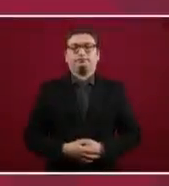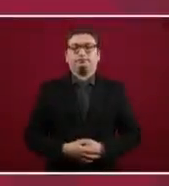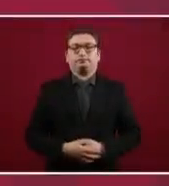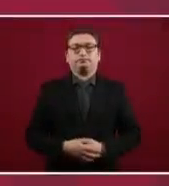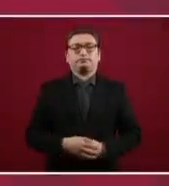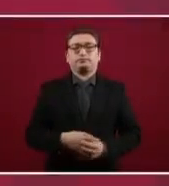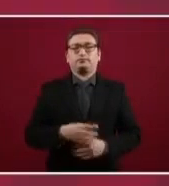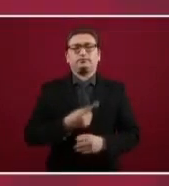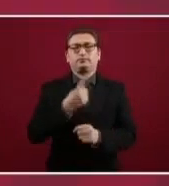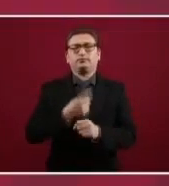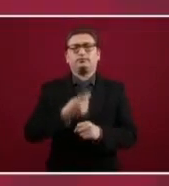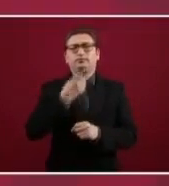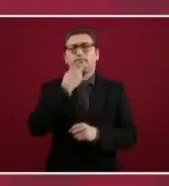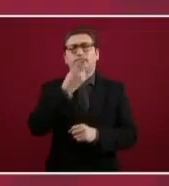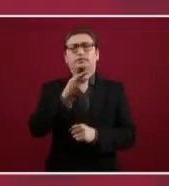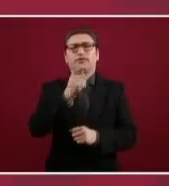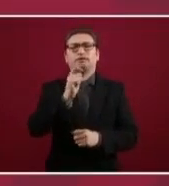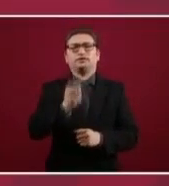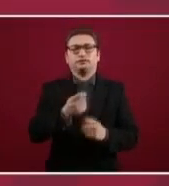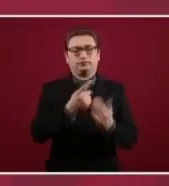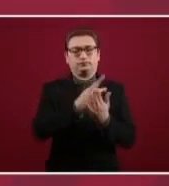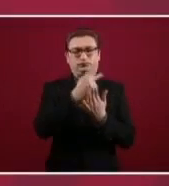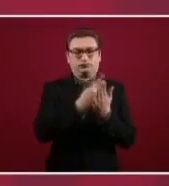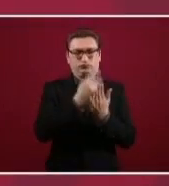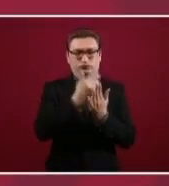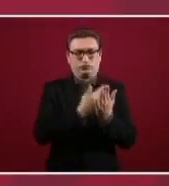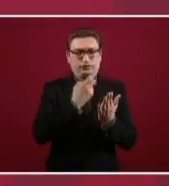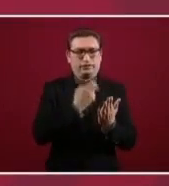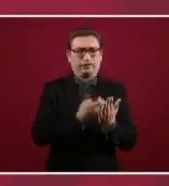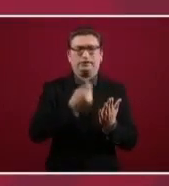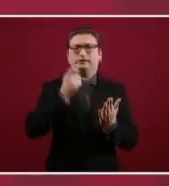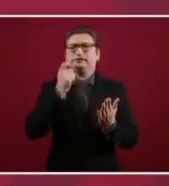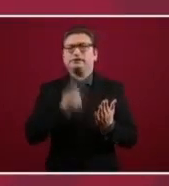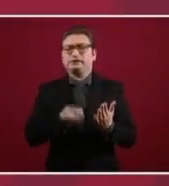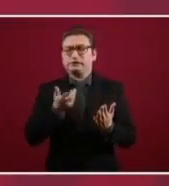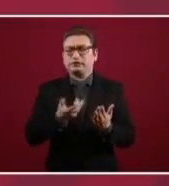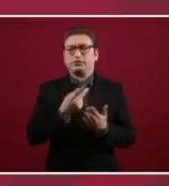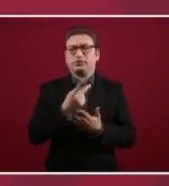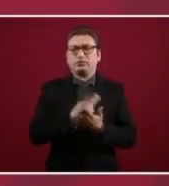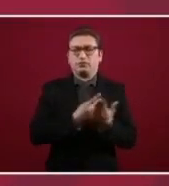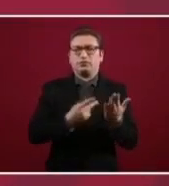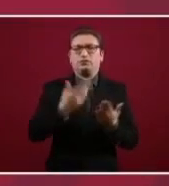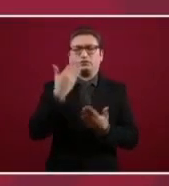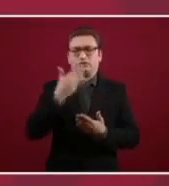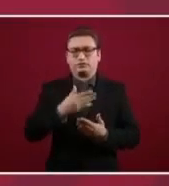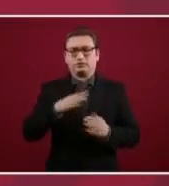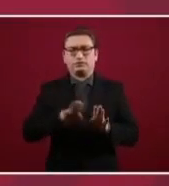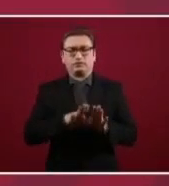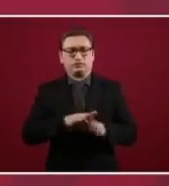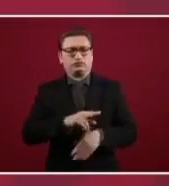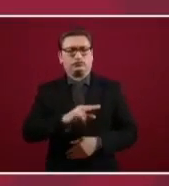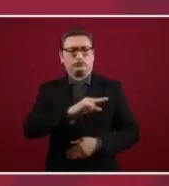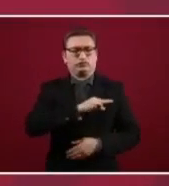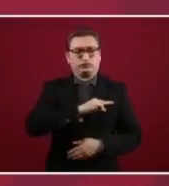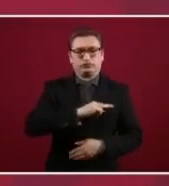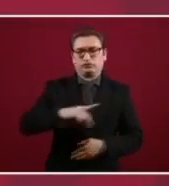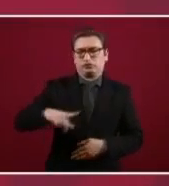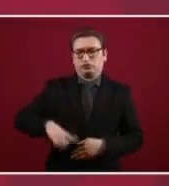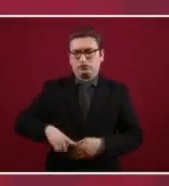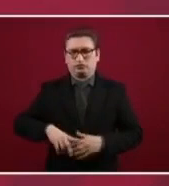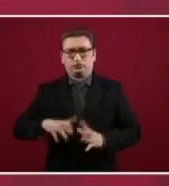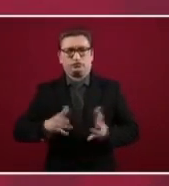que hay que decir es que este es un programa de colaboración entre el sector público y el sector privado